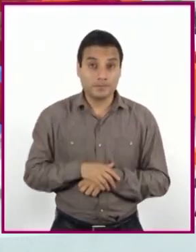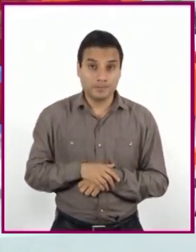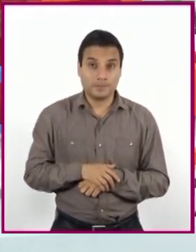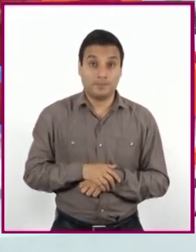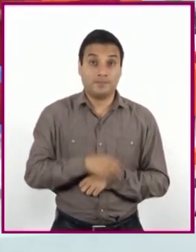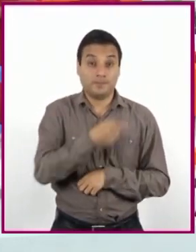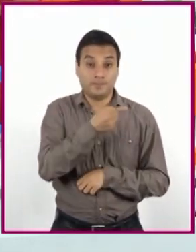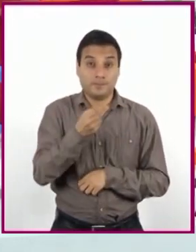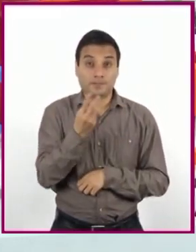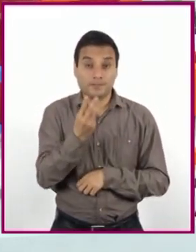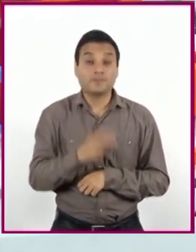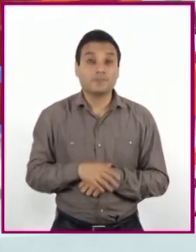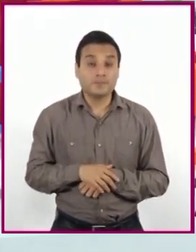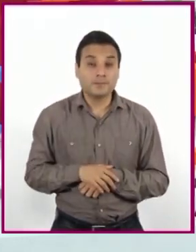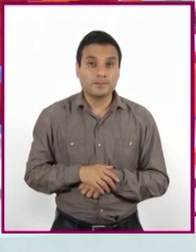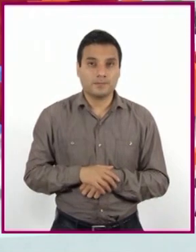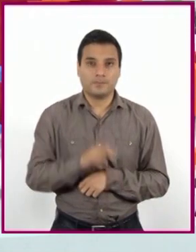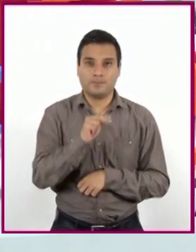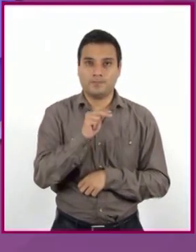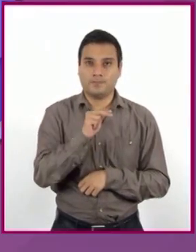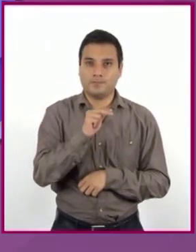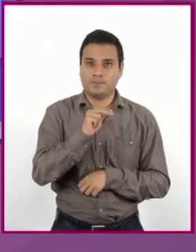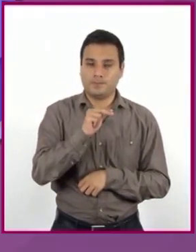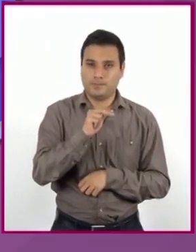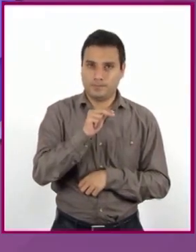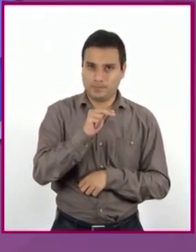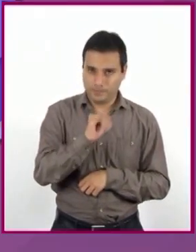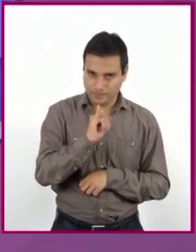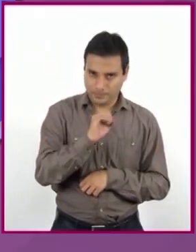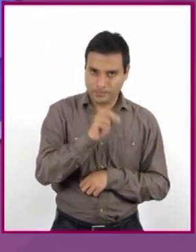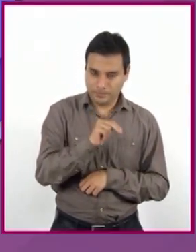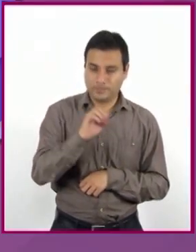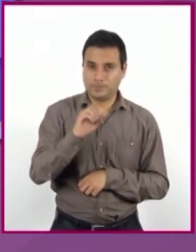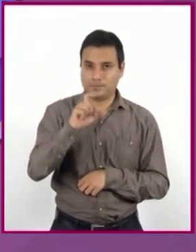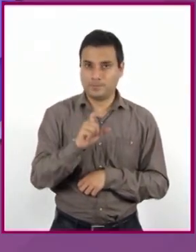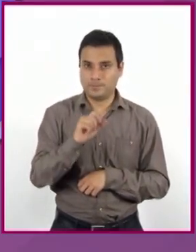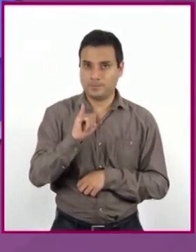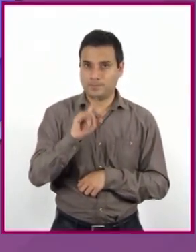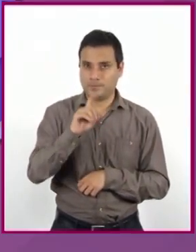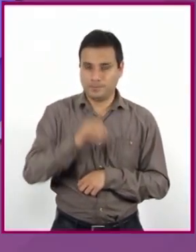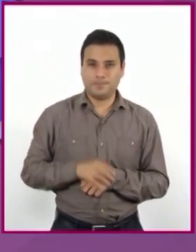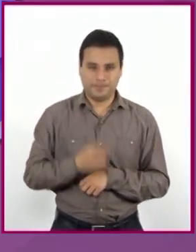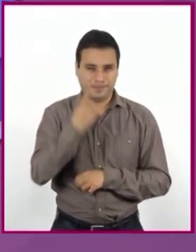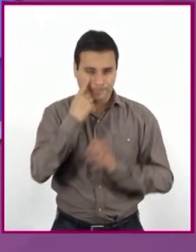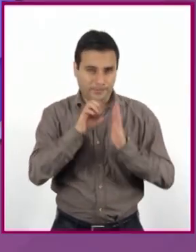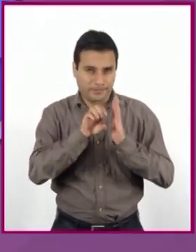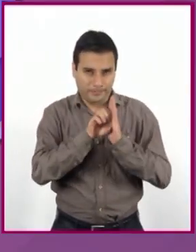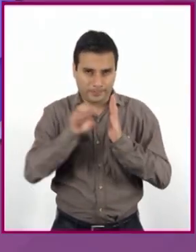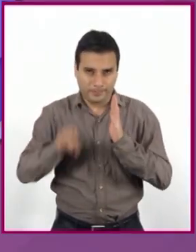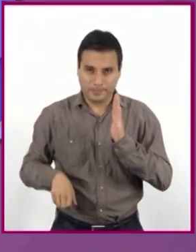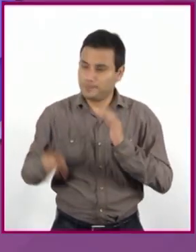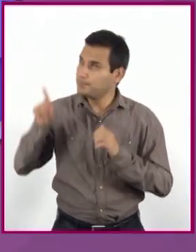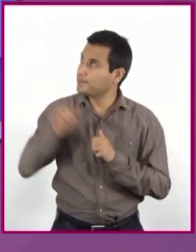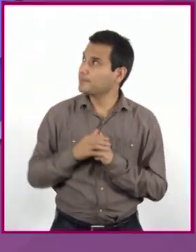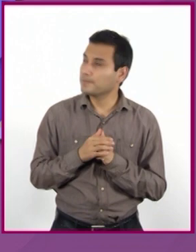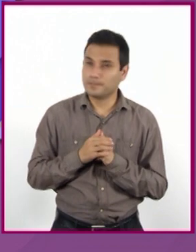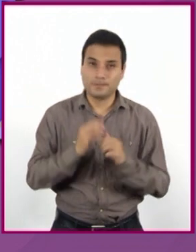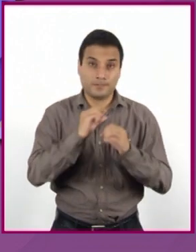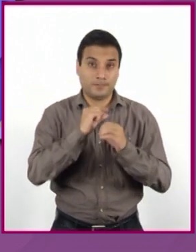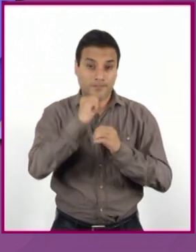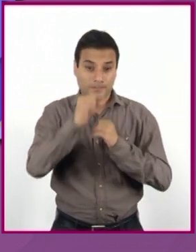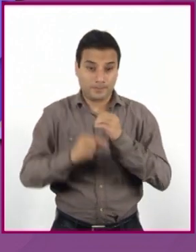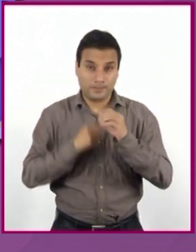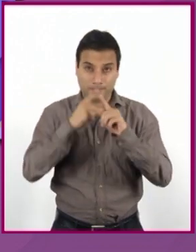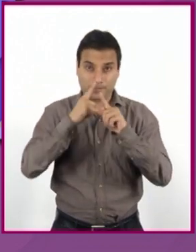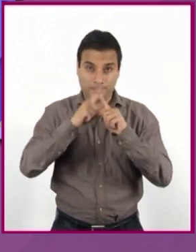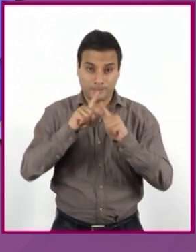cuyo nombre es ion óxido. Vean los ejemplos que están en su pantalla. Los átomos de los